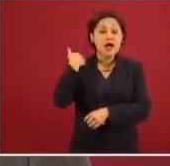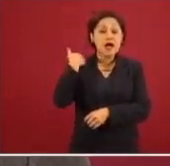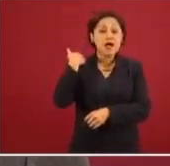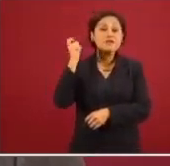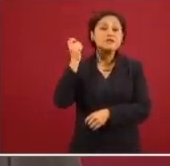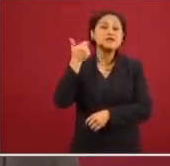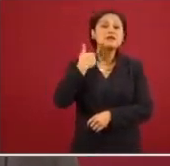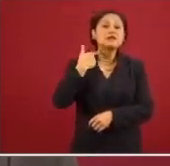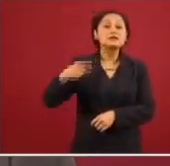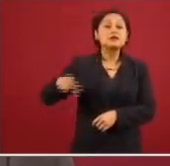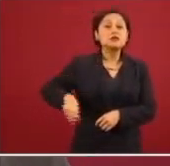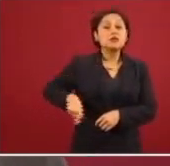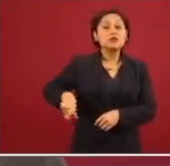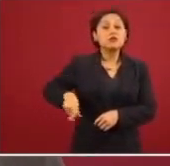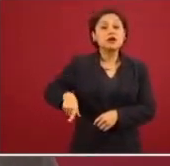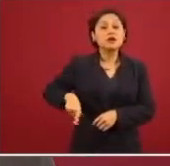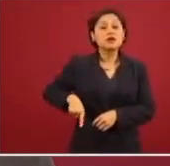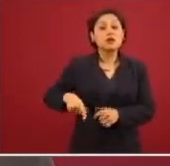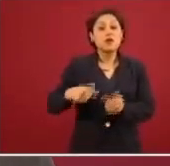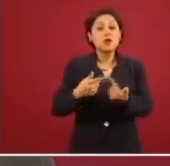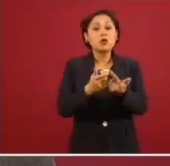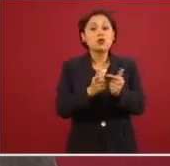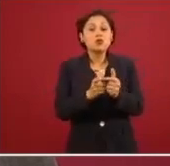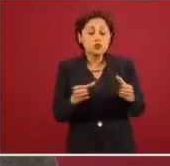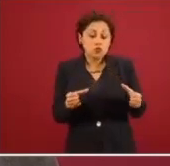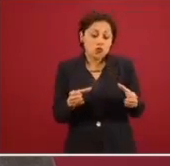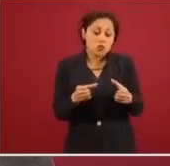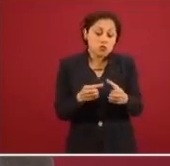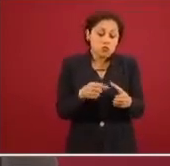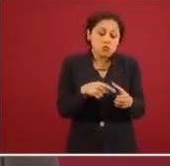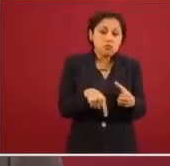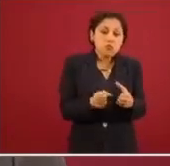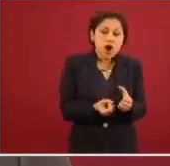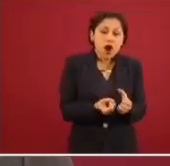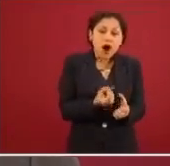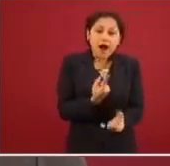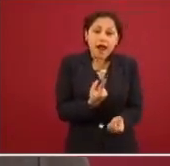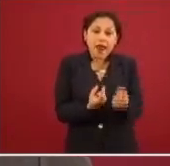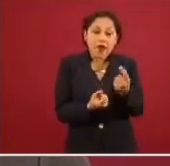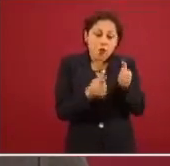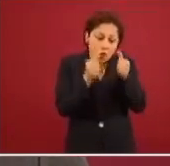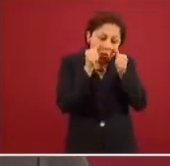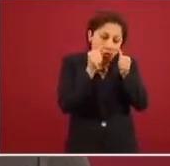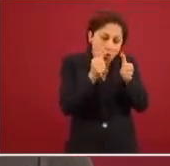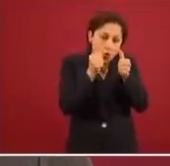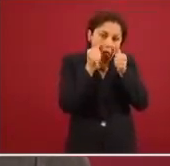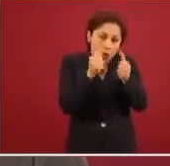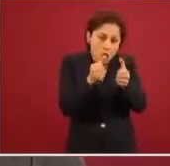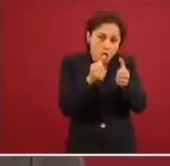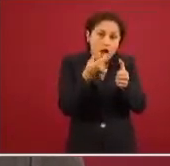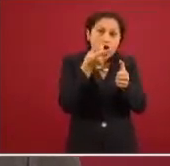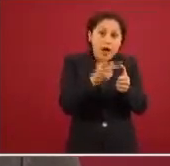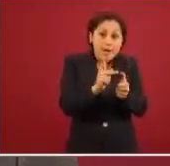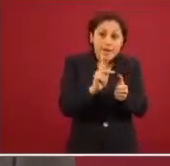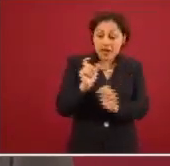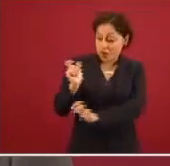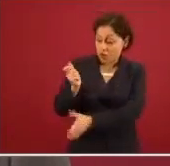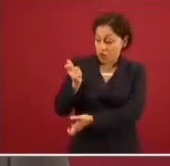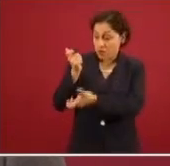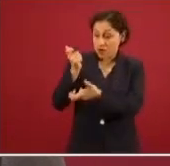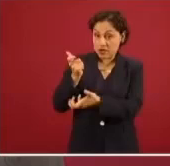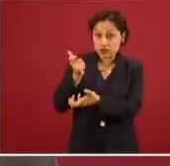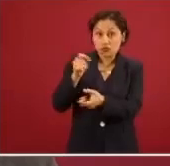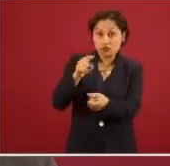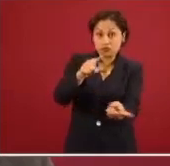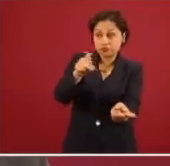estaba al servicio de un pequeño grupo y los bienes de todos, el presupuesto, que es dinero de todo el